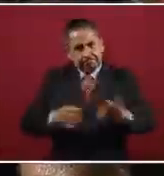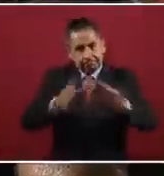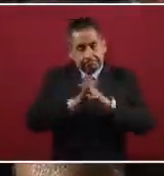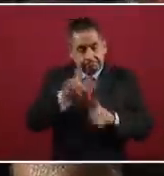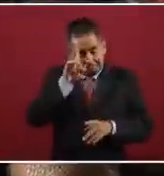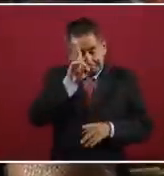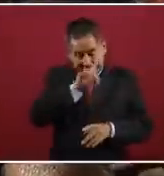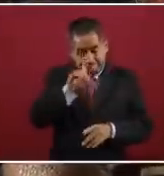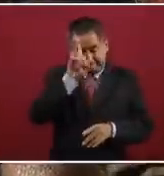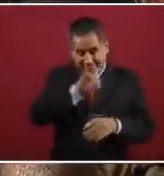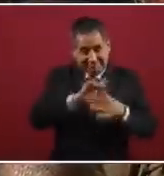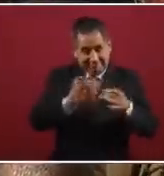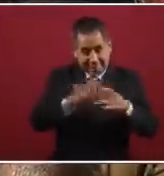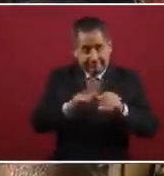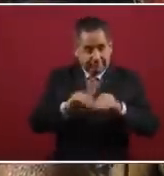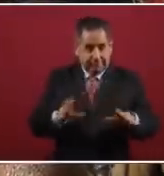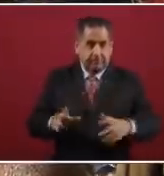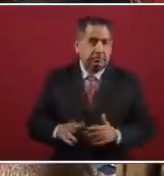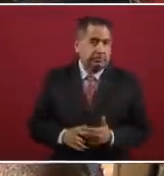de que